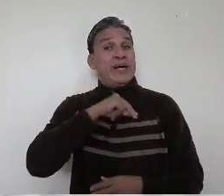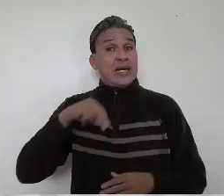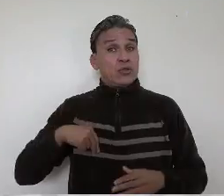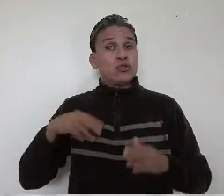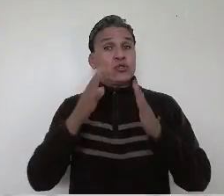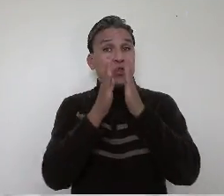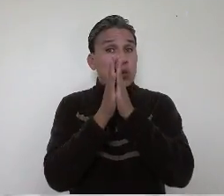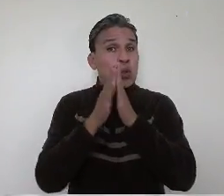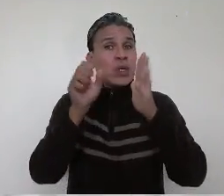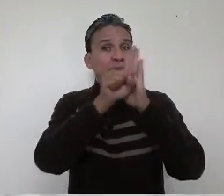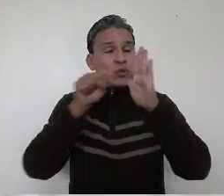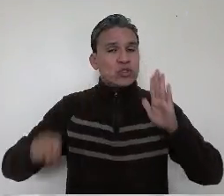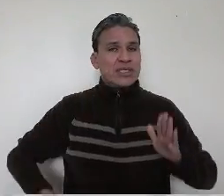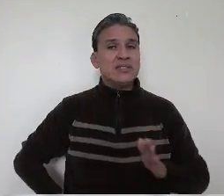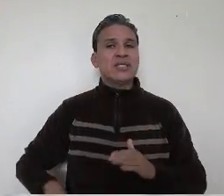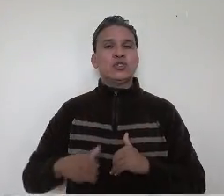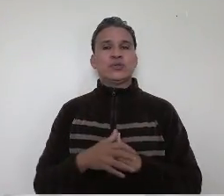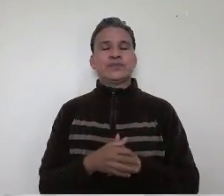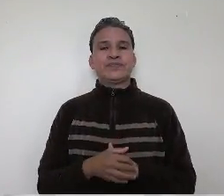Señor.